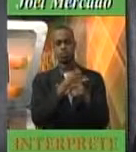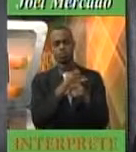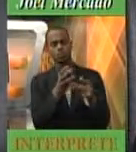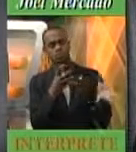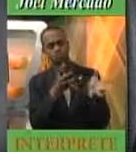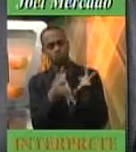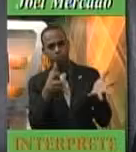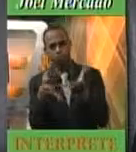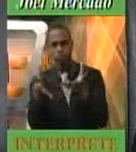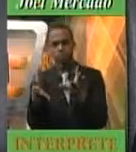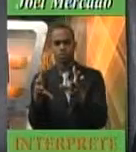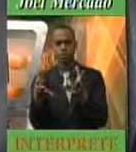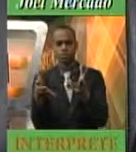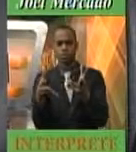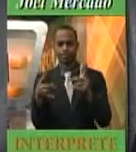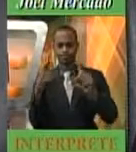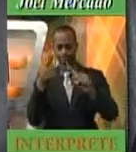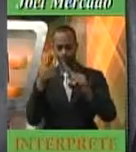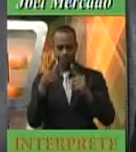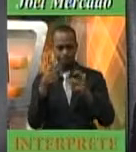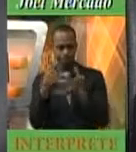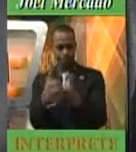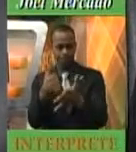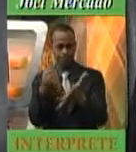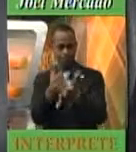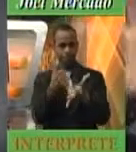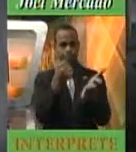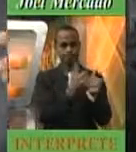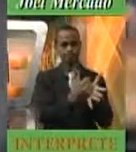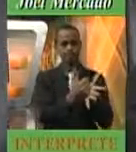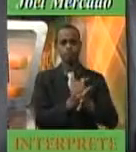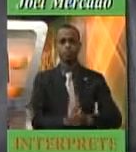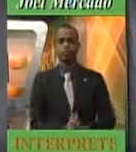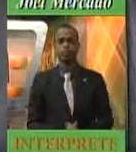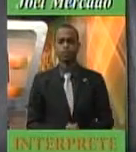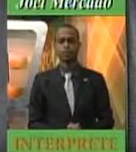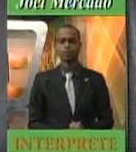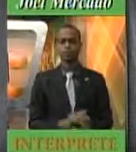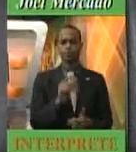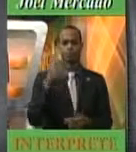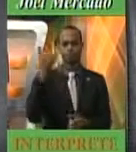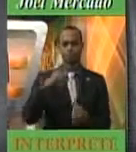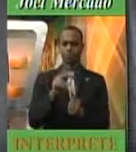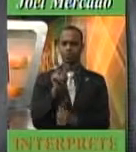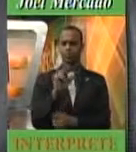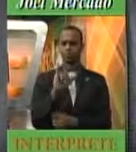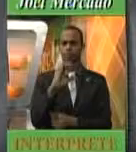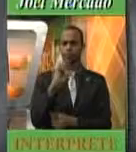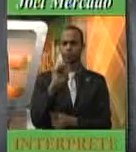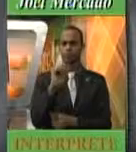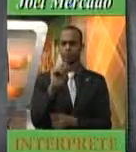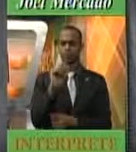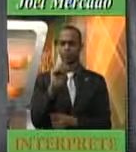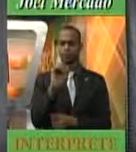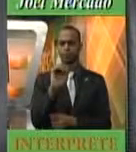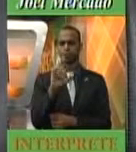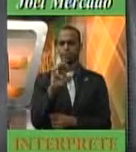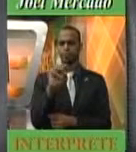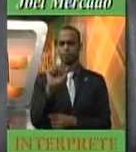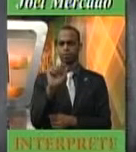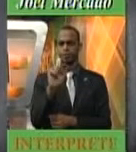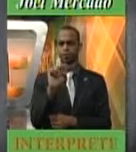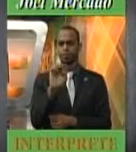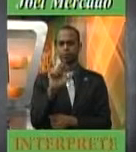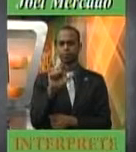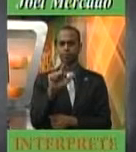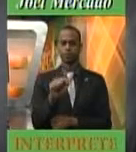la salida. Que salga, ¿tú te acuerdas, Víctor Manuel, San José Sánchez? La